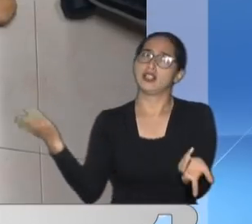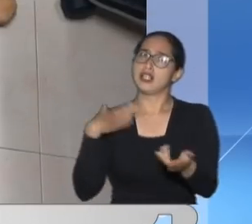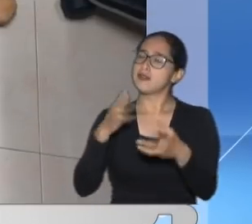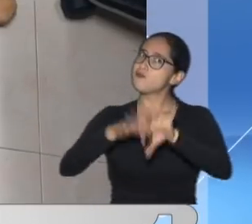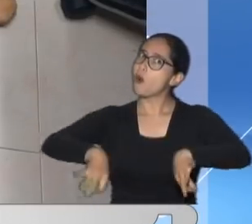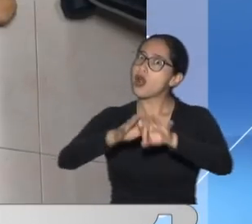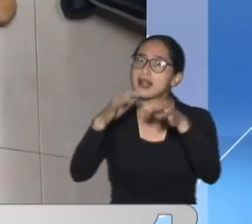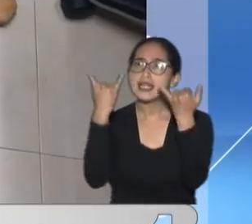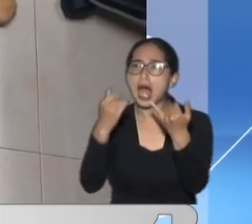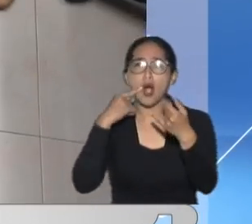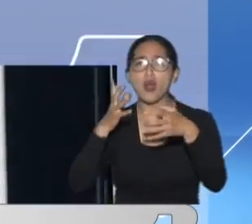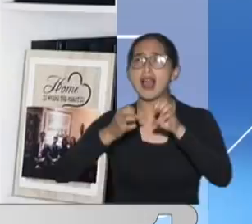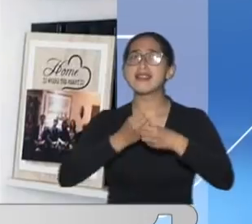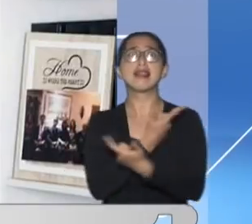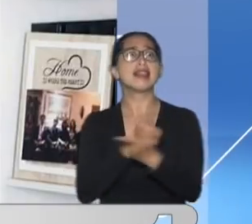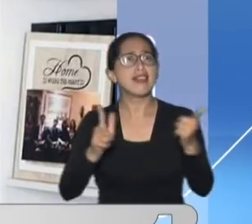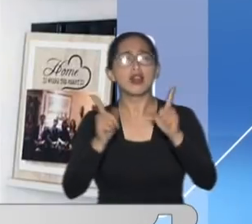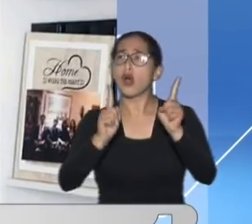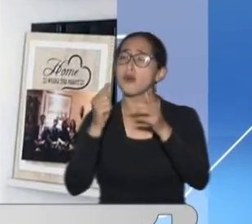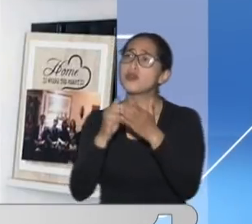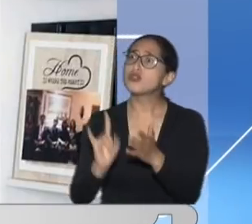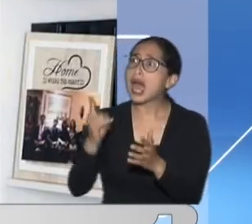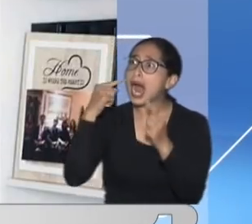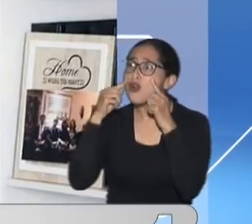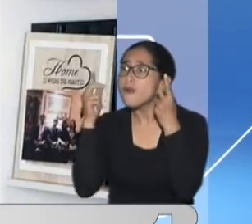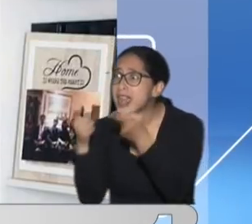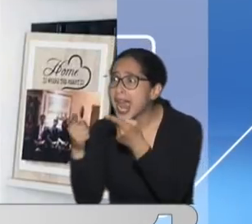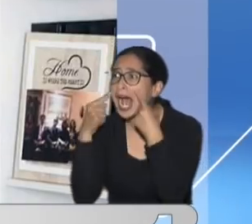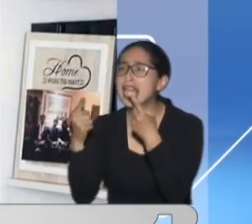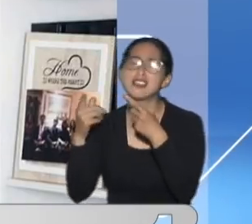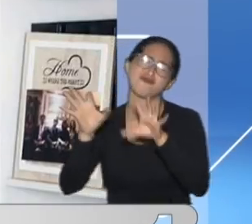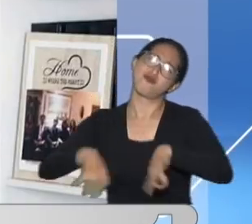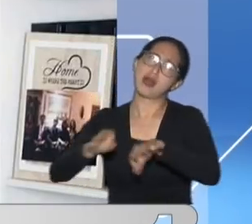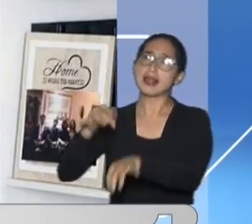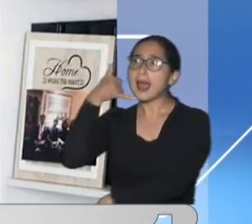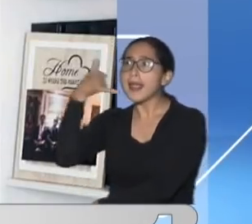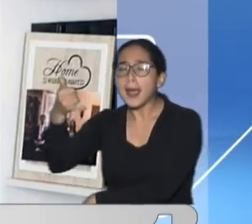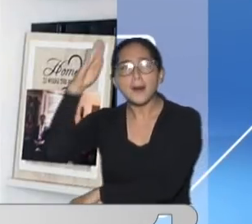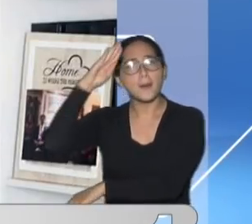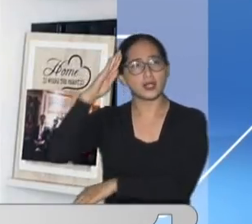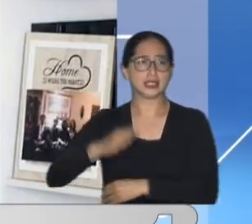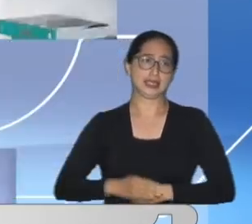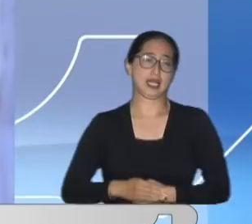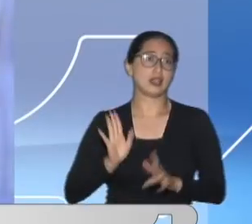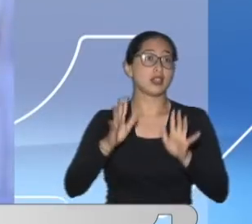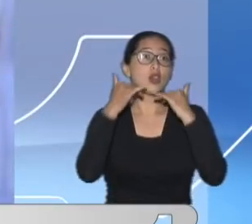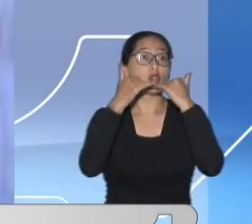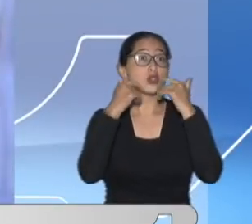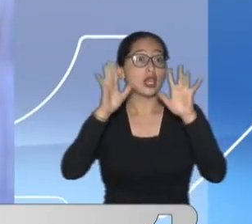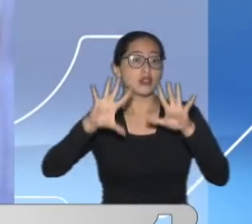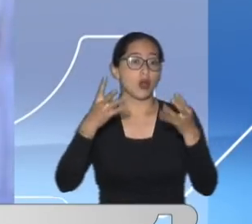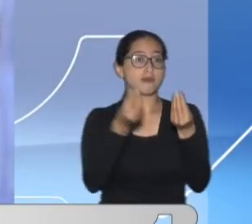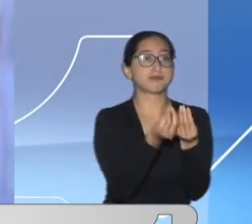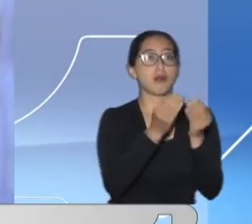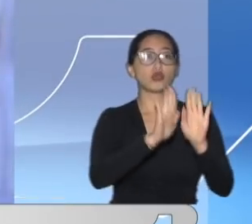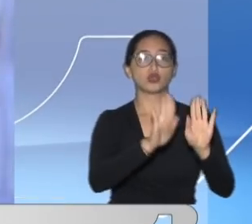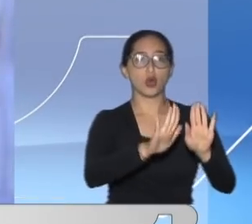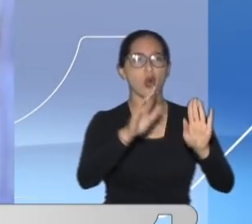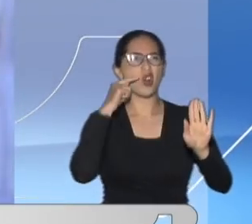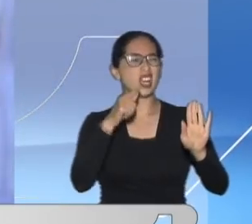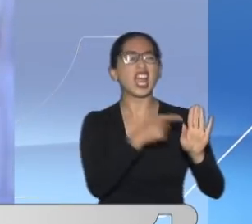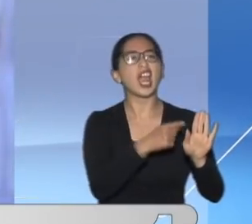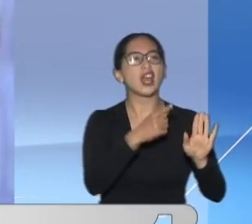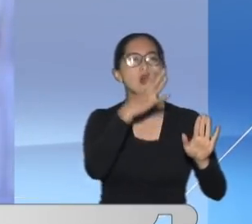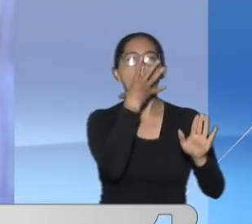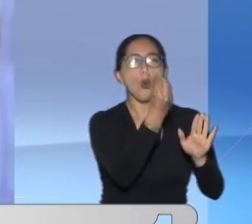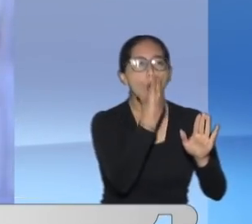persona no quede impune, pero si lo llegan a ver, por favor, comuníquese a la policía. Investigan si el prófugo pertenecía a una secta llamada Rebaños de Lobos que